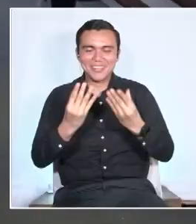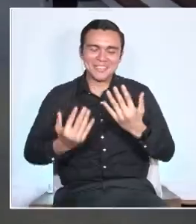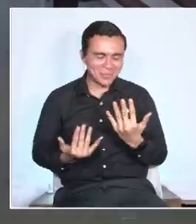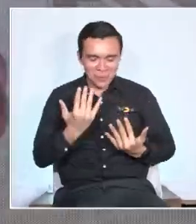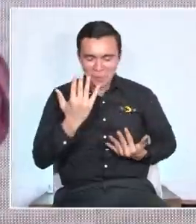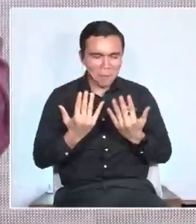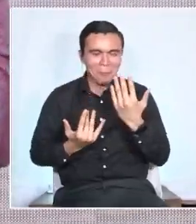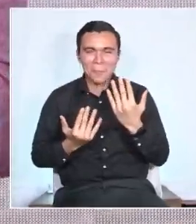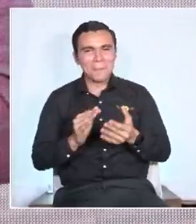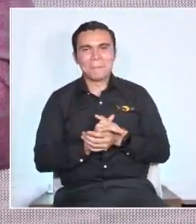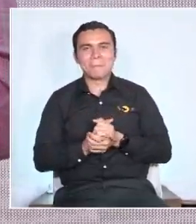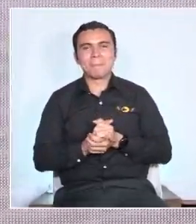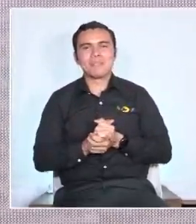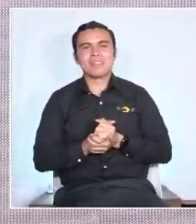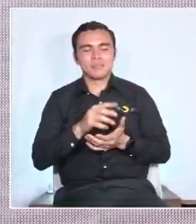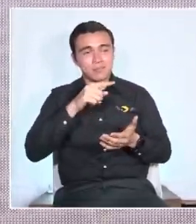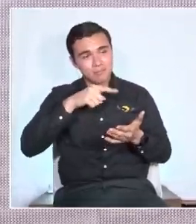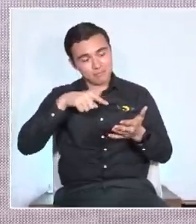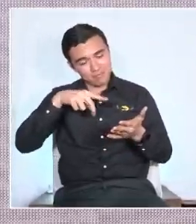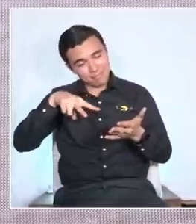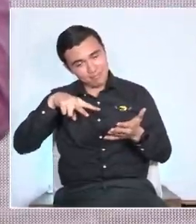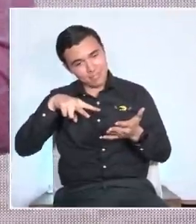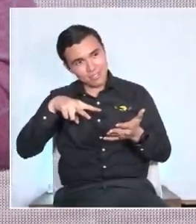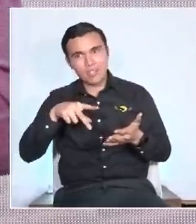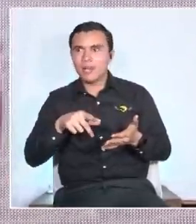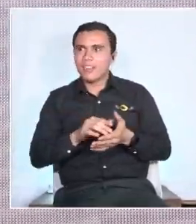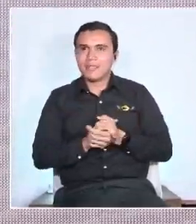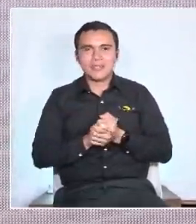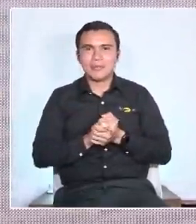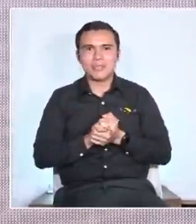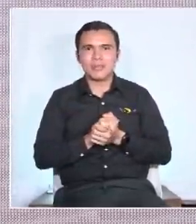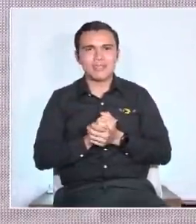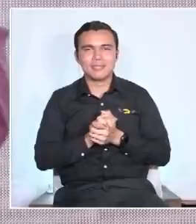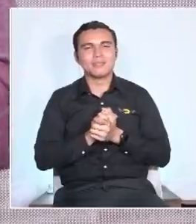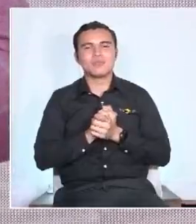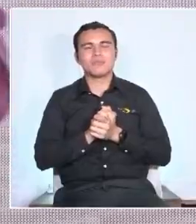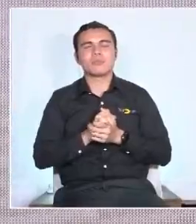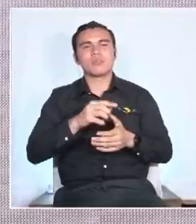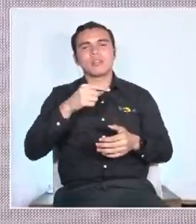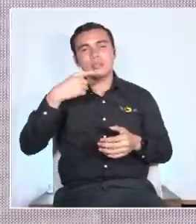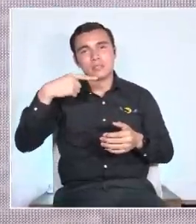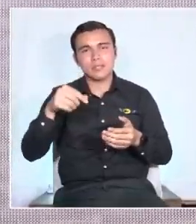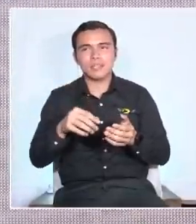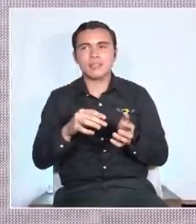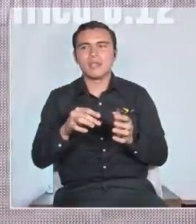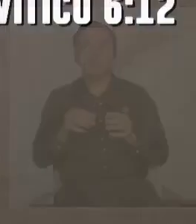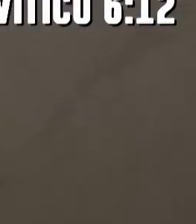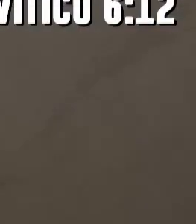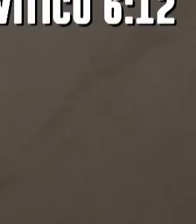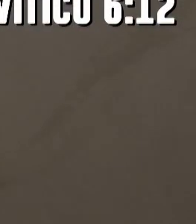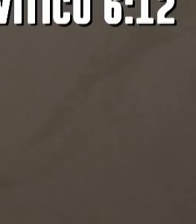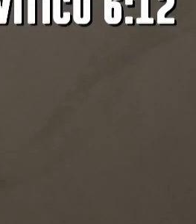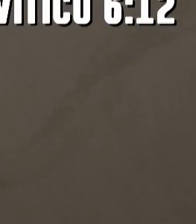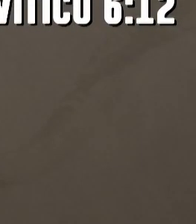Mira lo que dice Levítico 6:12. Dice la palabra: y el fuego arderá